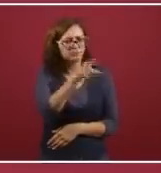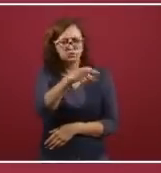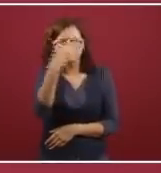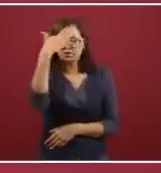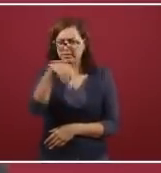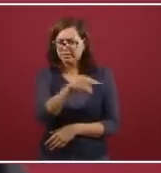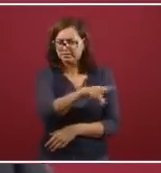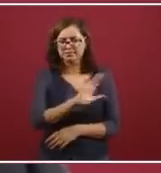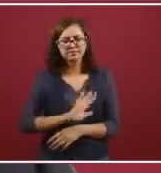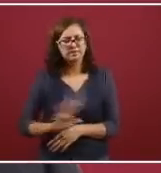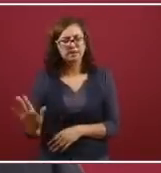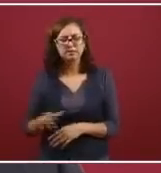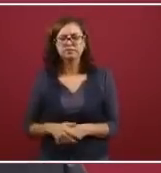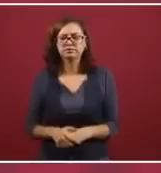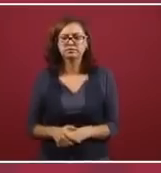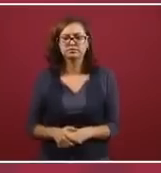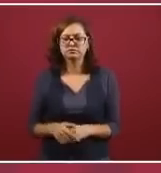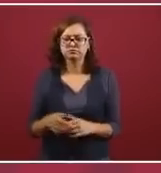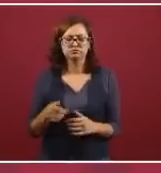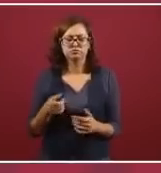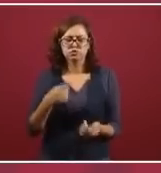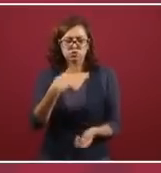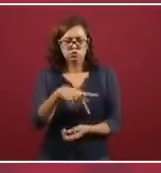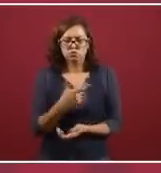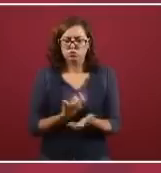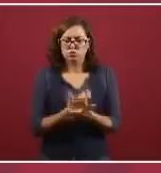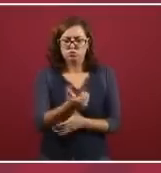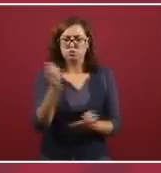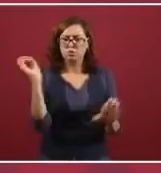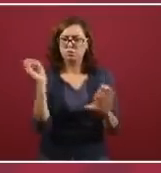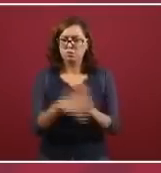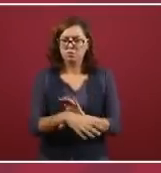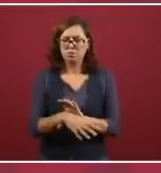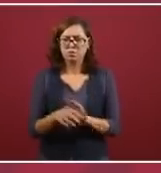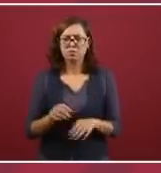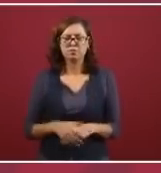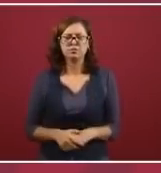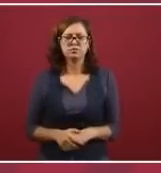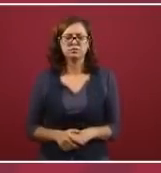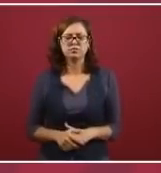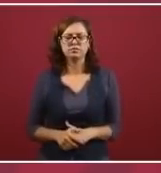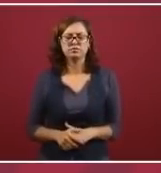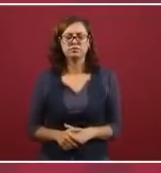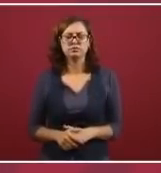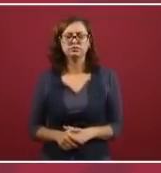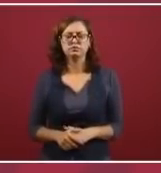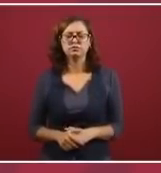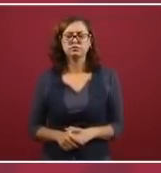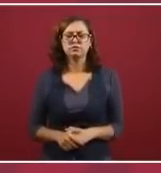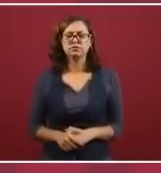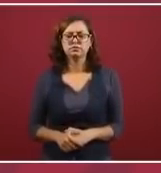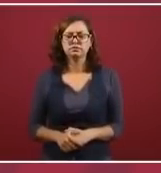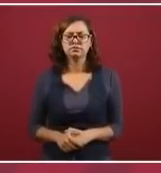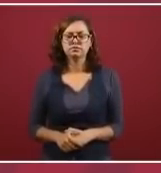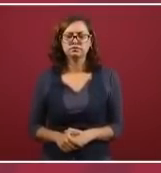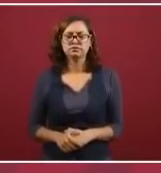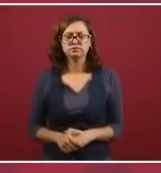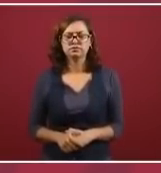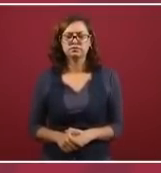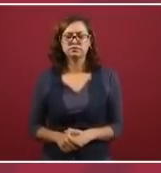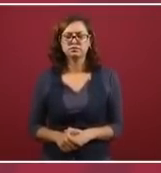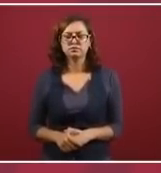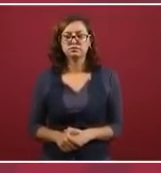Se incorpora al salario. Ahí viene un asunto